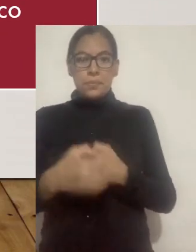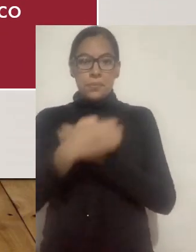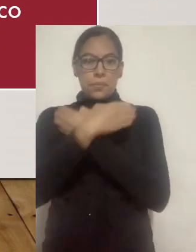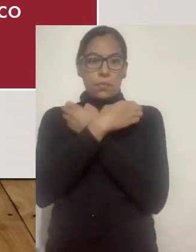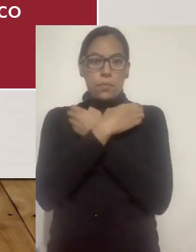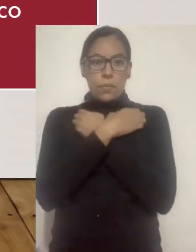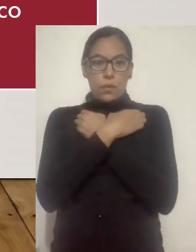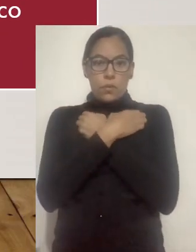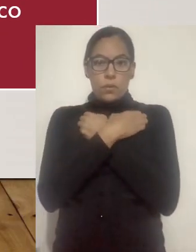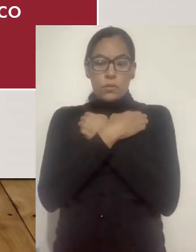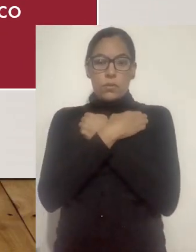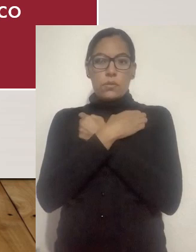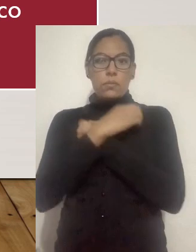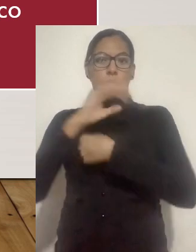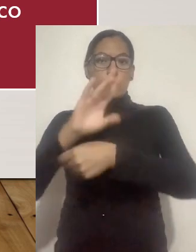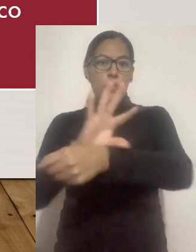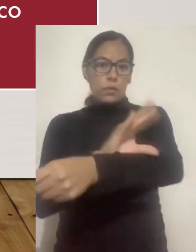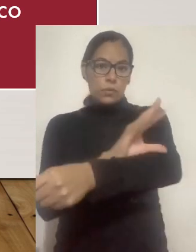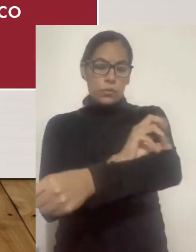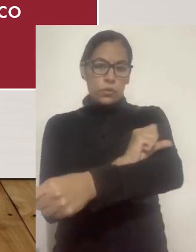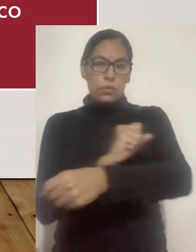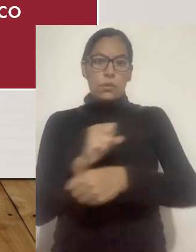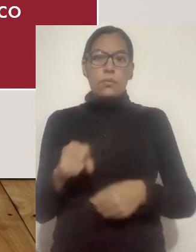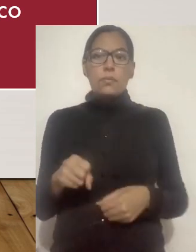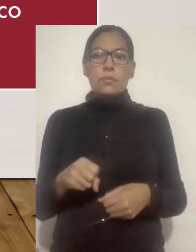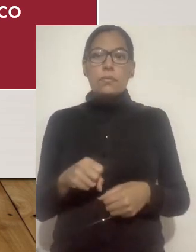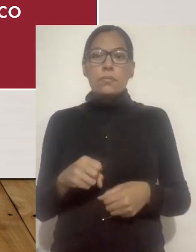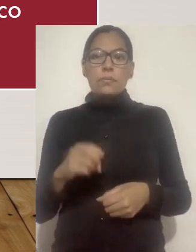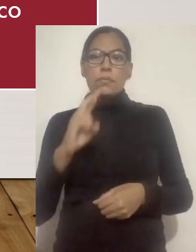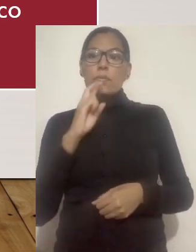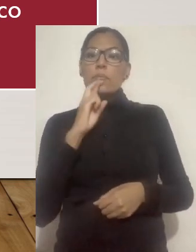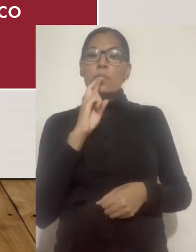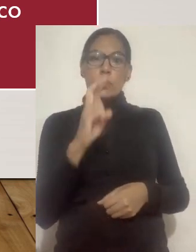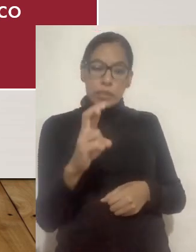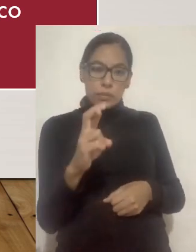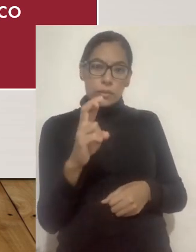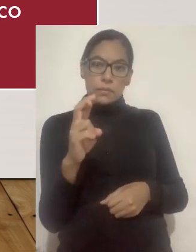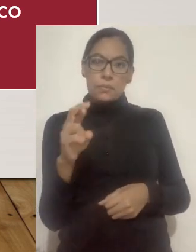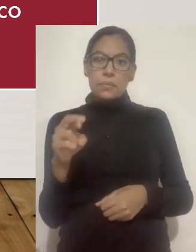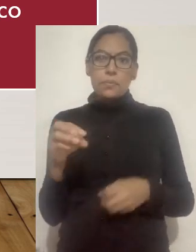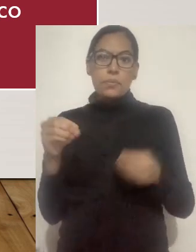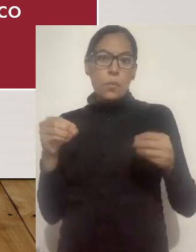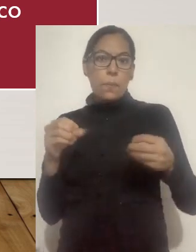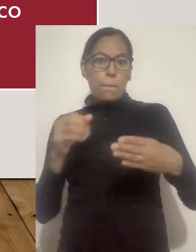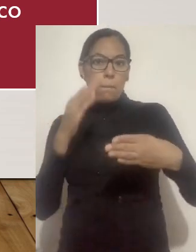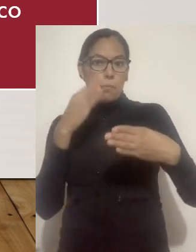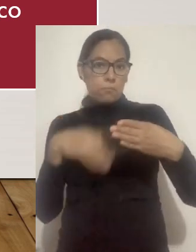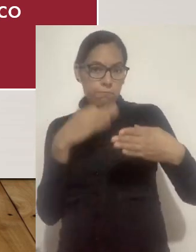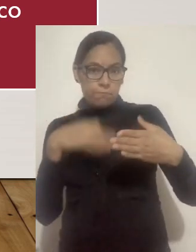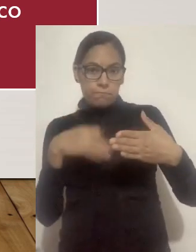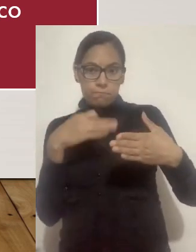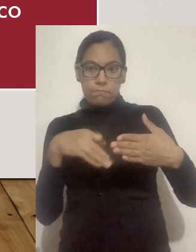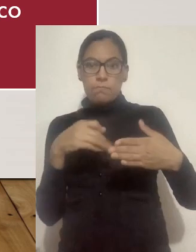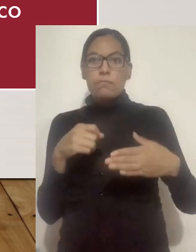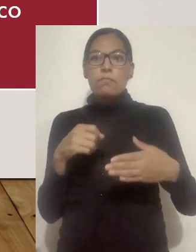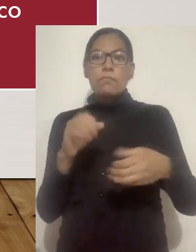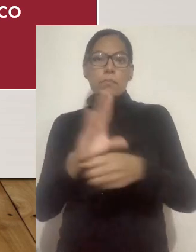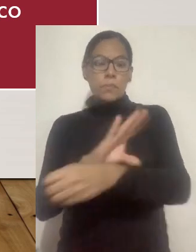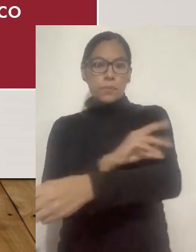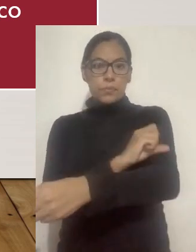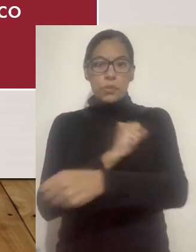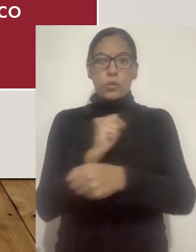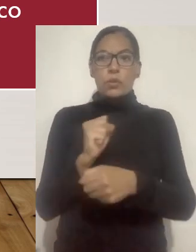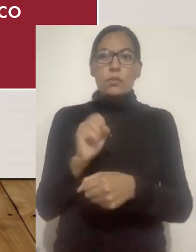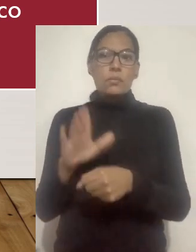La educación emocional surge como una respuesta a las diversas carencias emocionales que